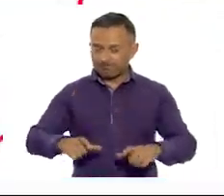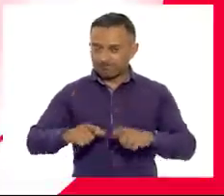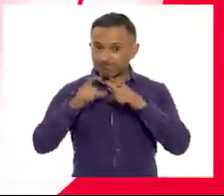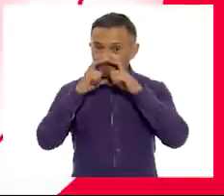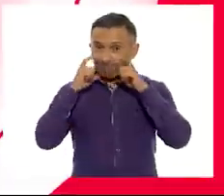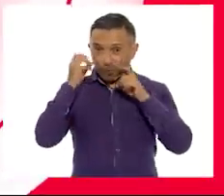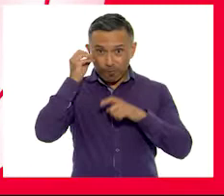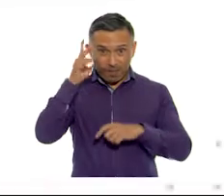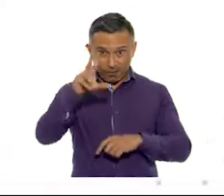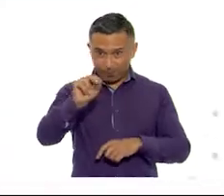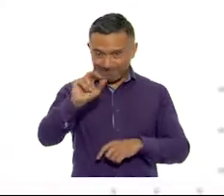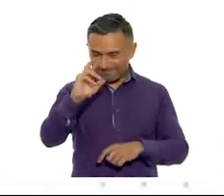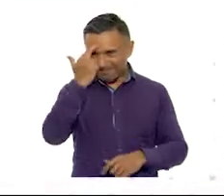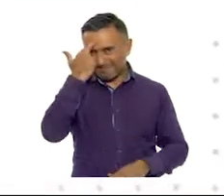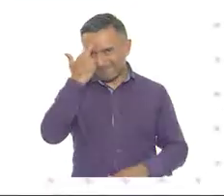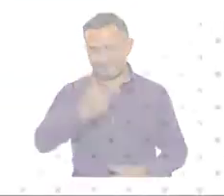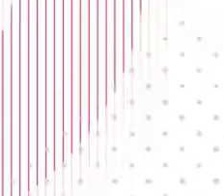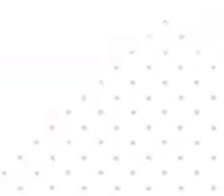protección.